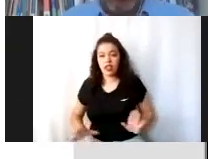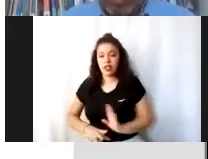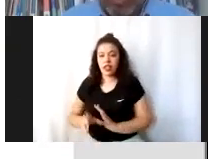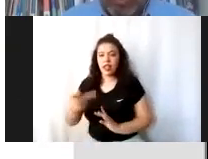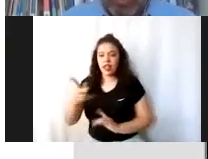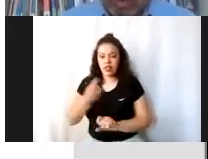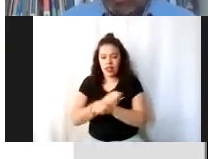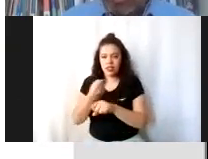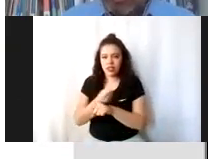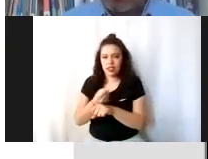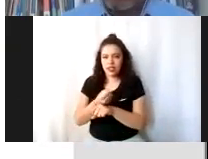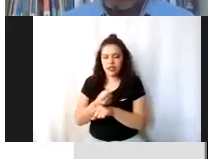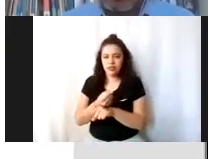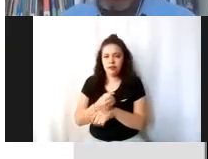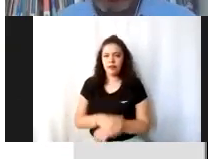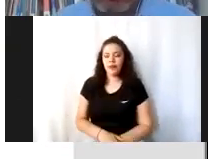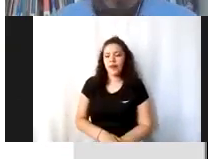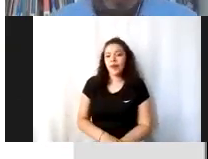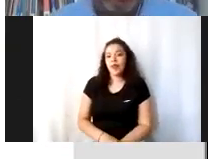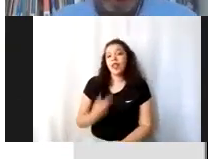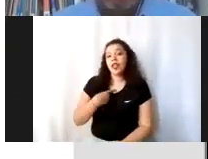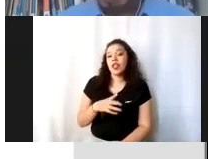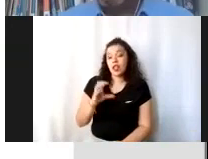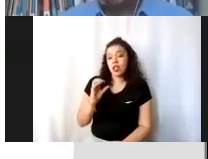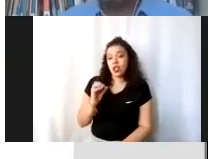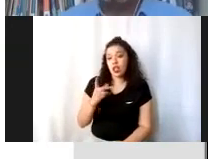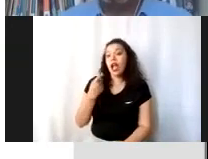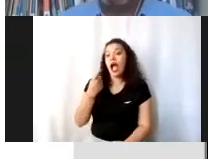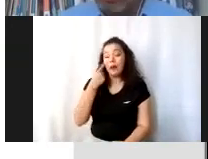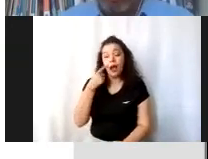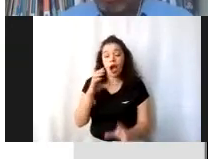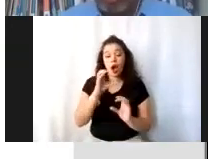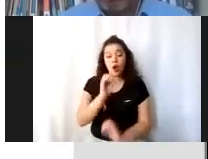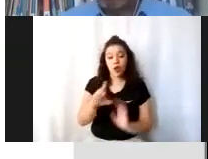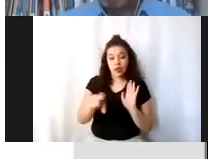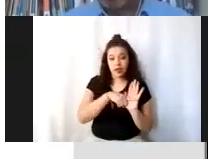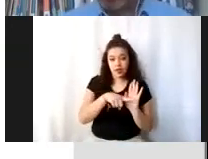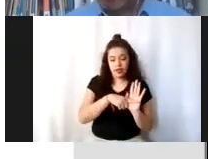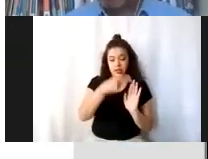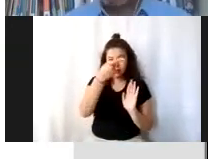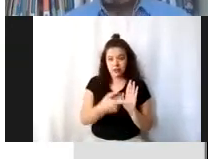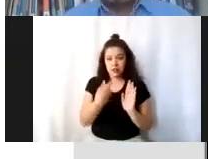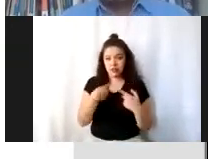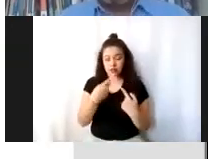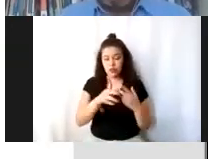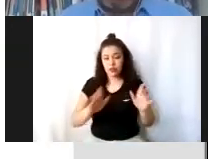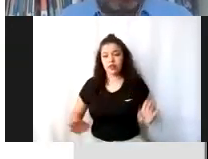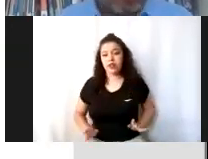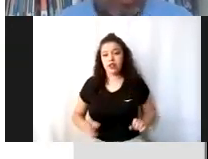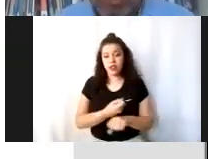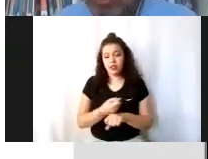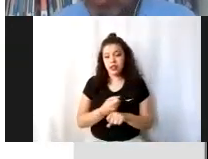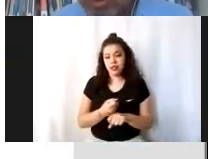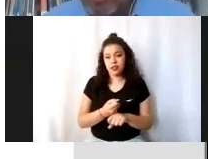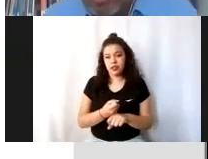yo tendría que decir, ah, bueno, es un tipo de sangre O negativo, esta persona, ese tipo de sangre. Ahora, si la